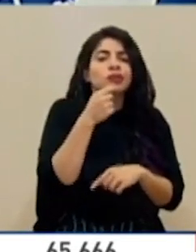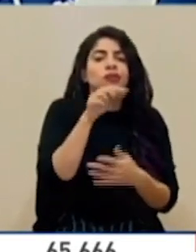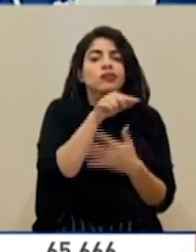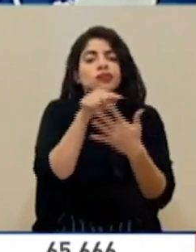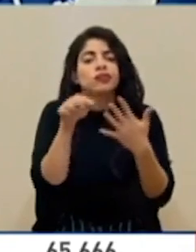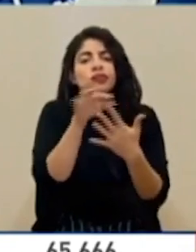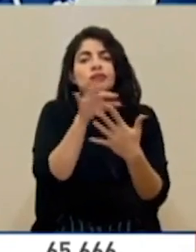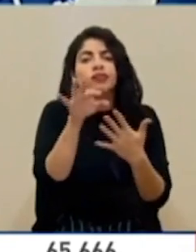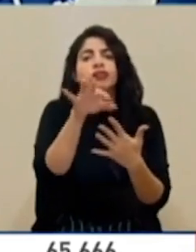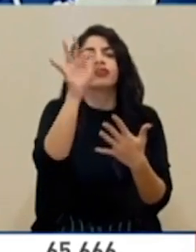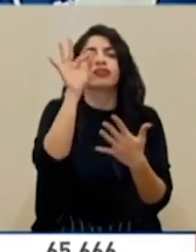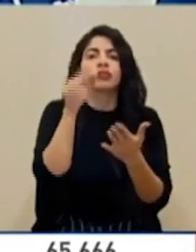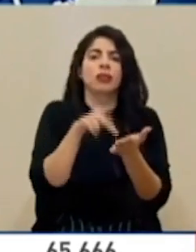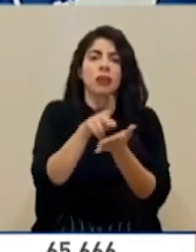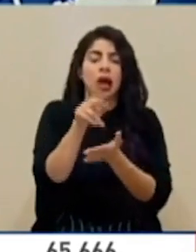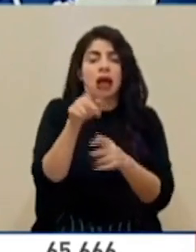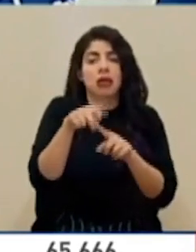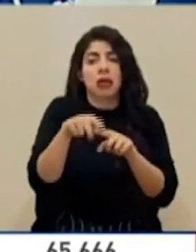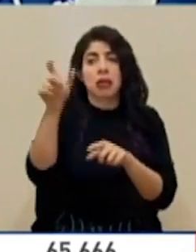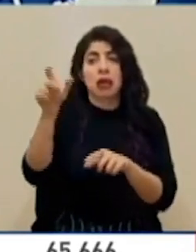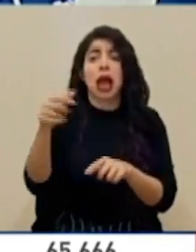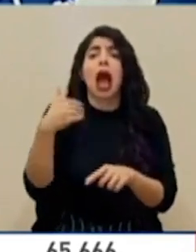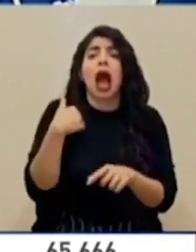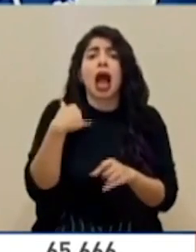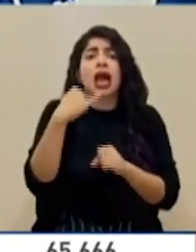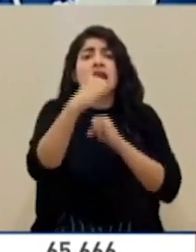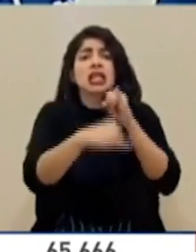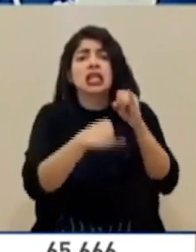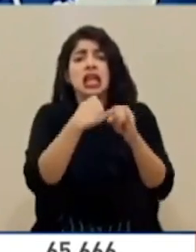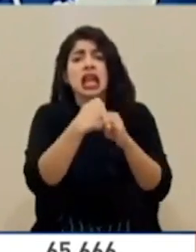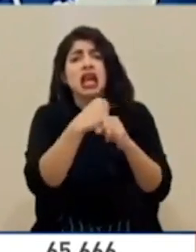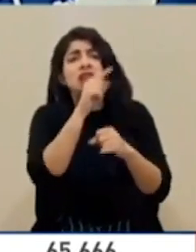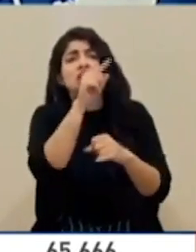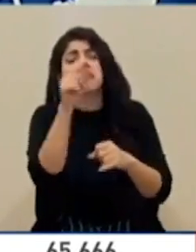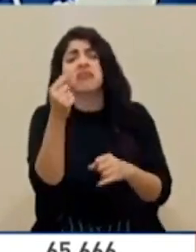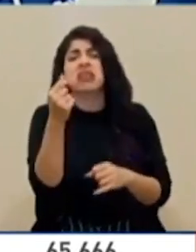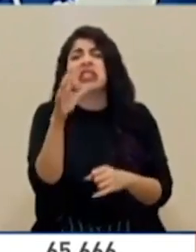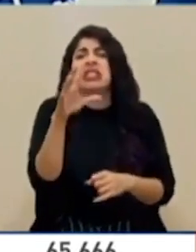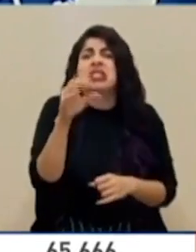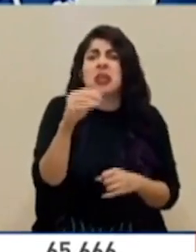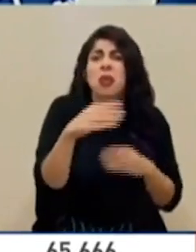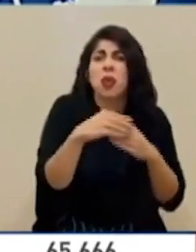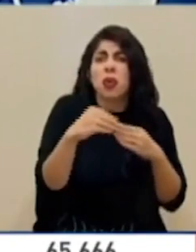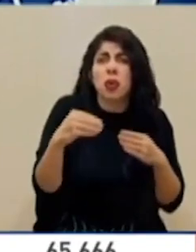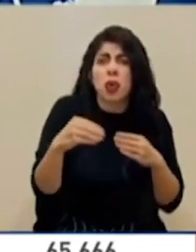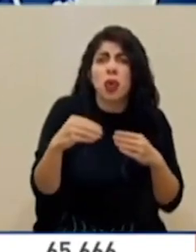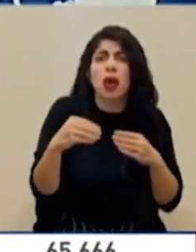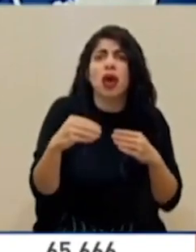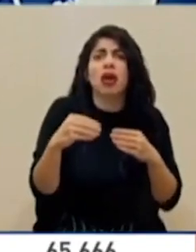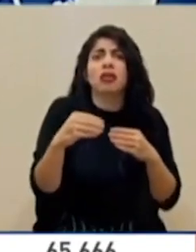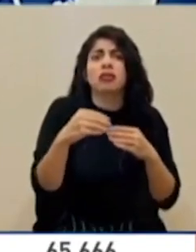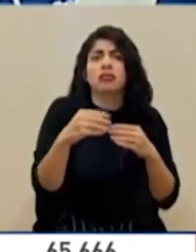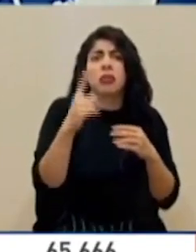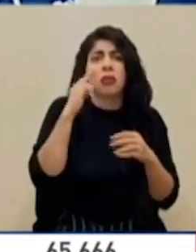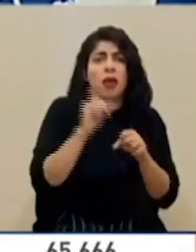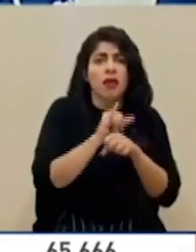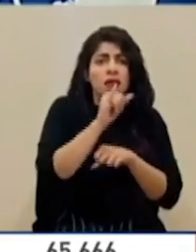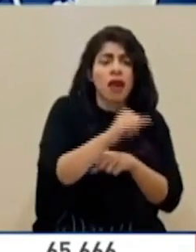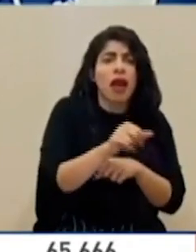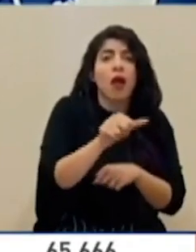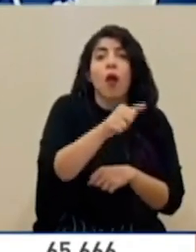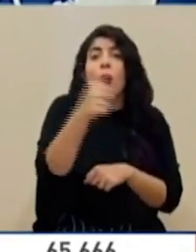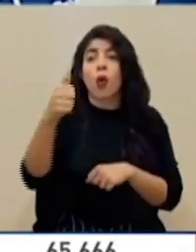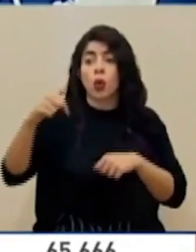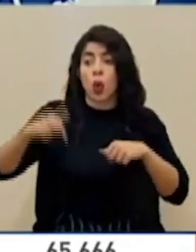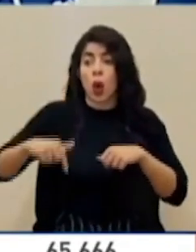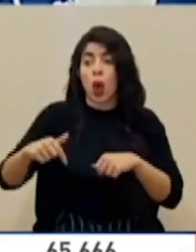visto opciones internacionales, yo he visto opciones que van desde los $50 por todo el viaje hasta opciones